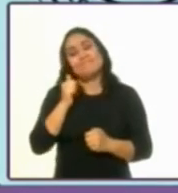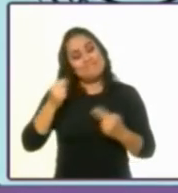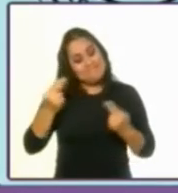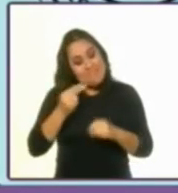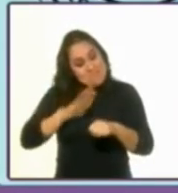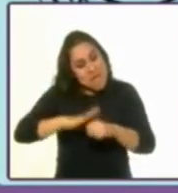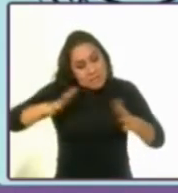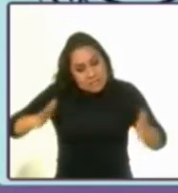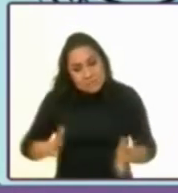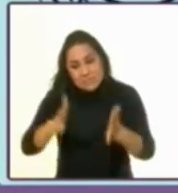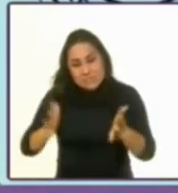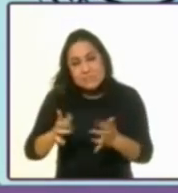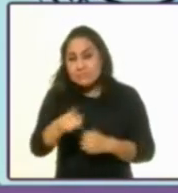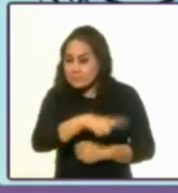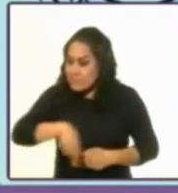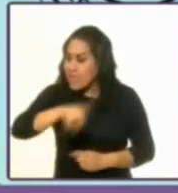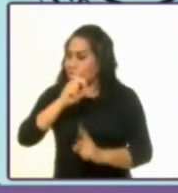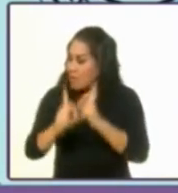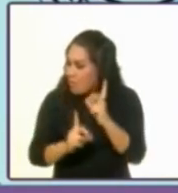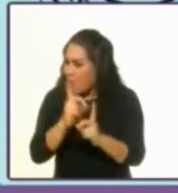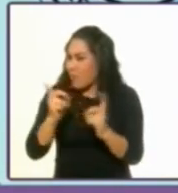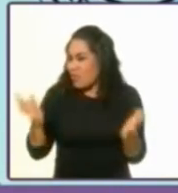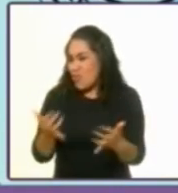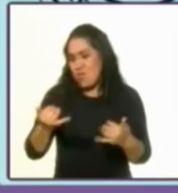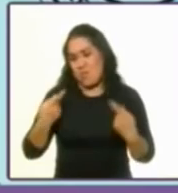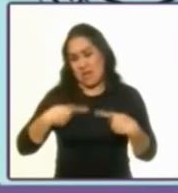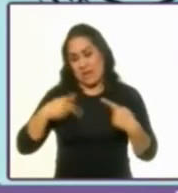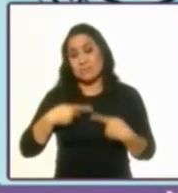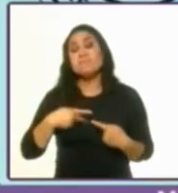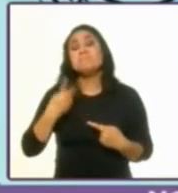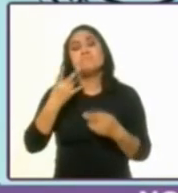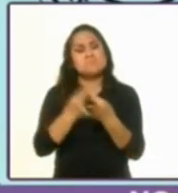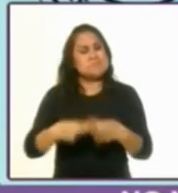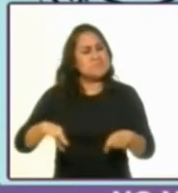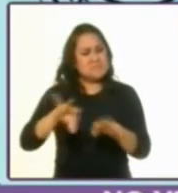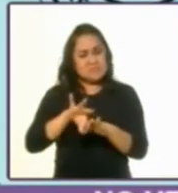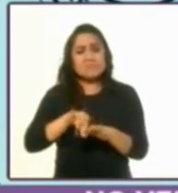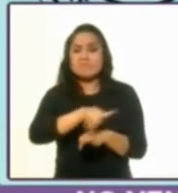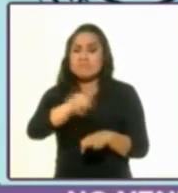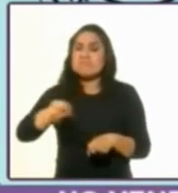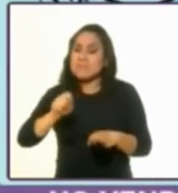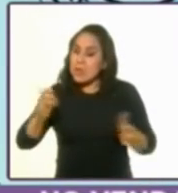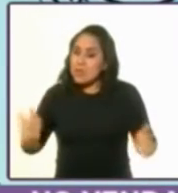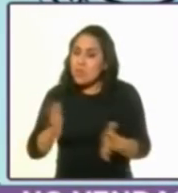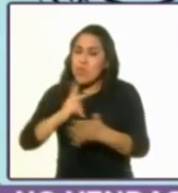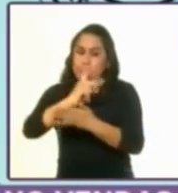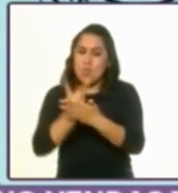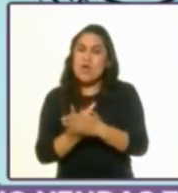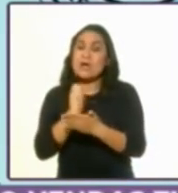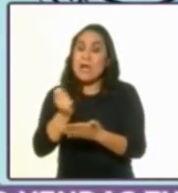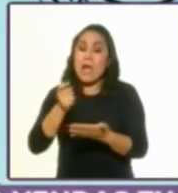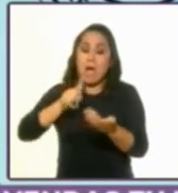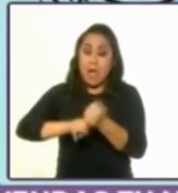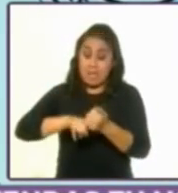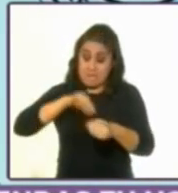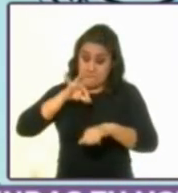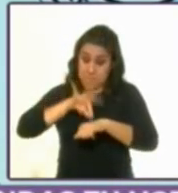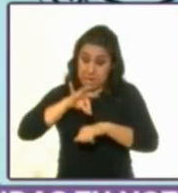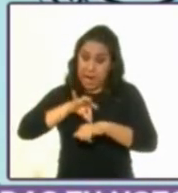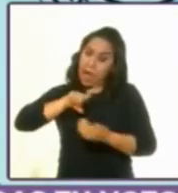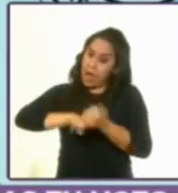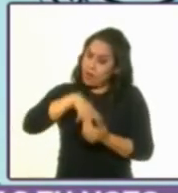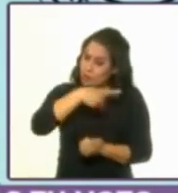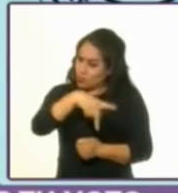supuesto el deporte y una parte muy importante nosotros vamos a seguir impulsando el programa exitoso de médico en tu casa es muy importante